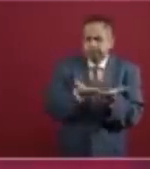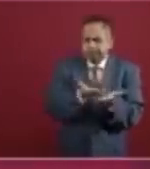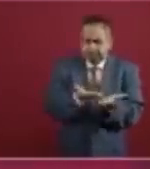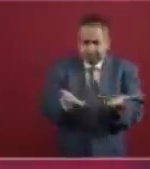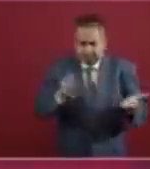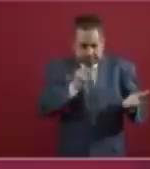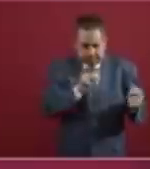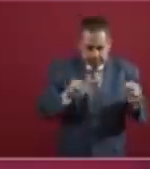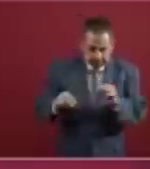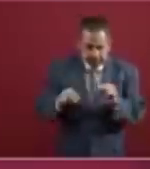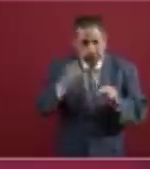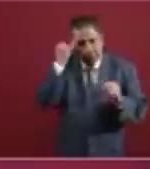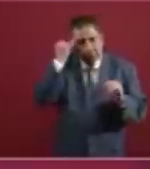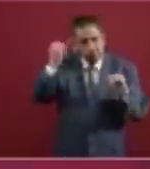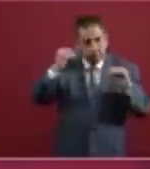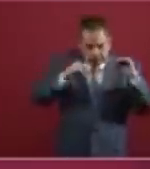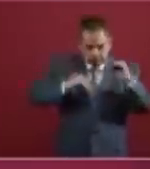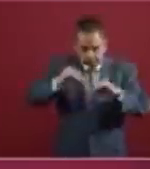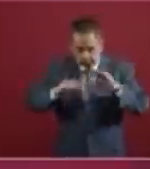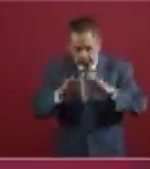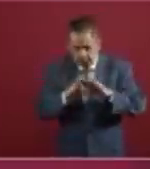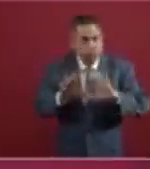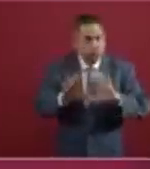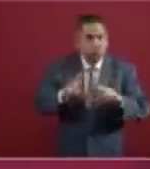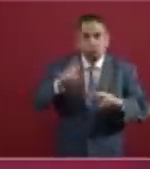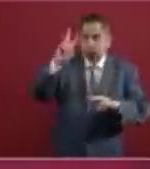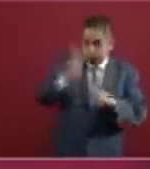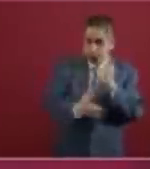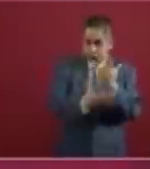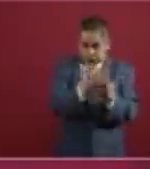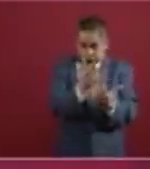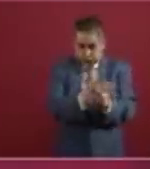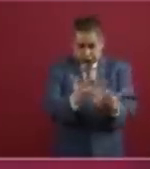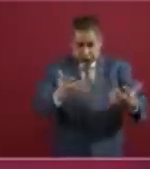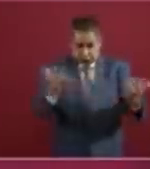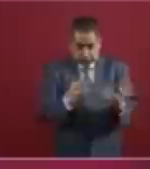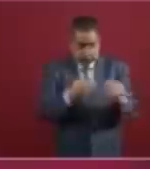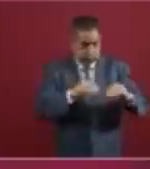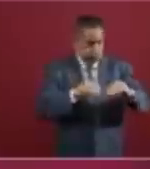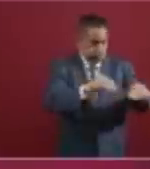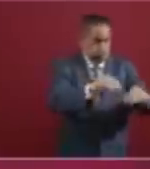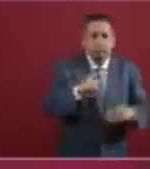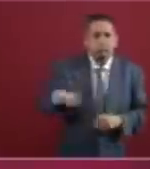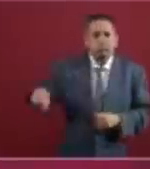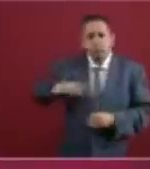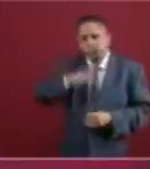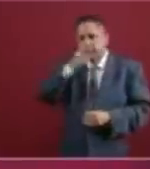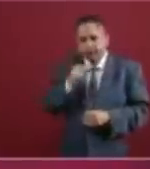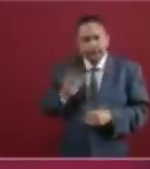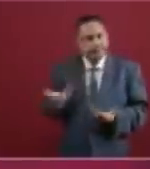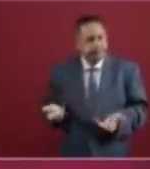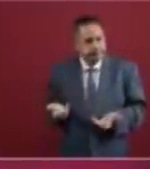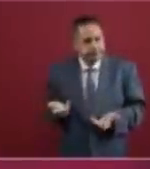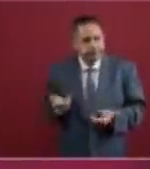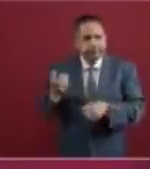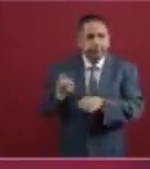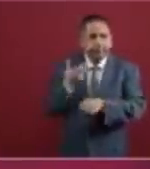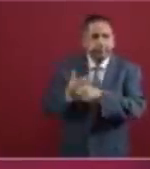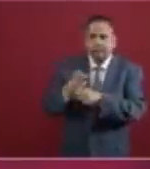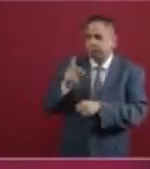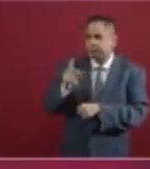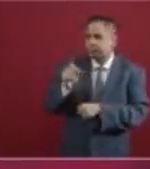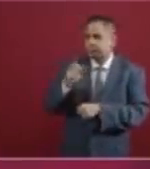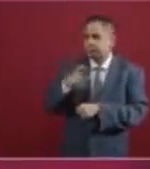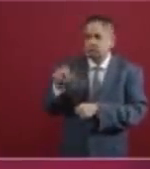y los diseños. Pero ya para hacer la obra, ya no puede la Secretaría de Desarrollo